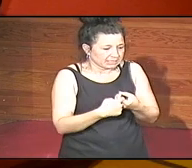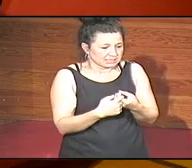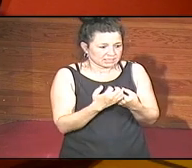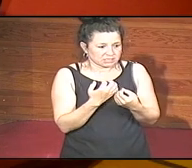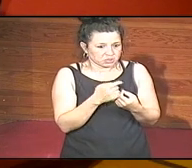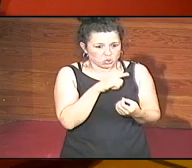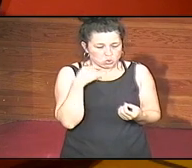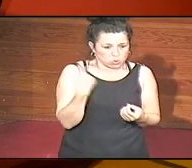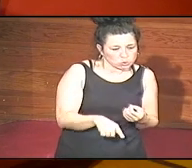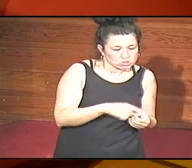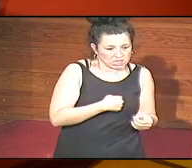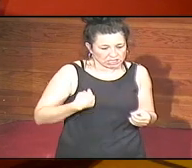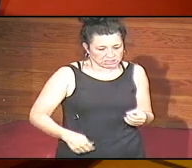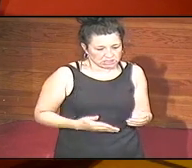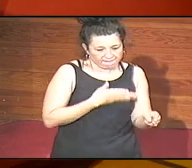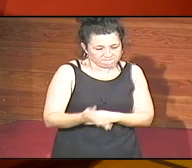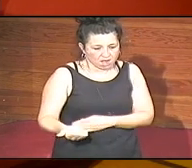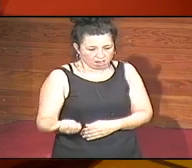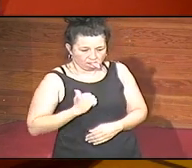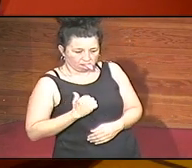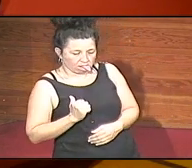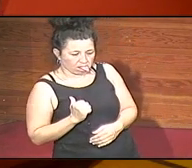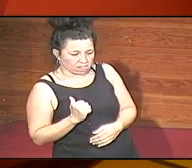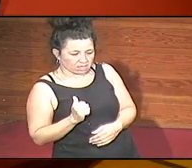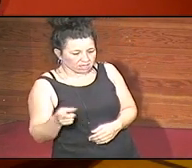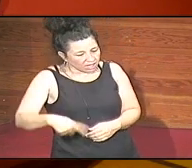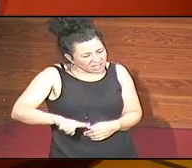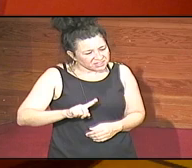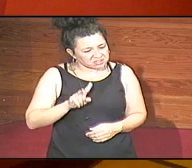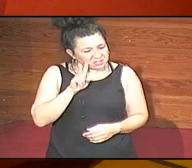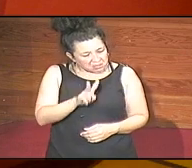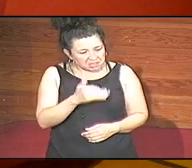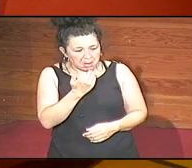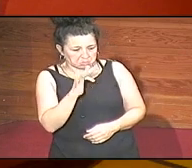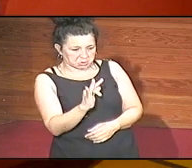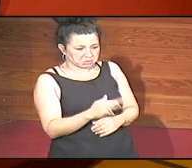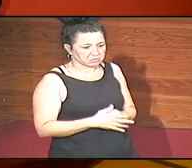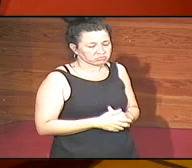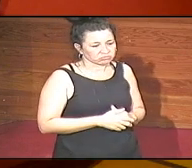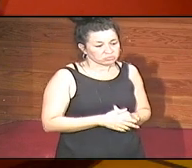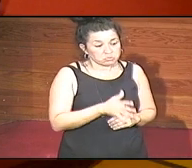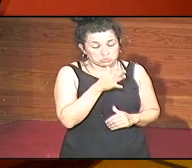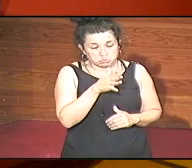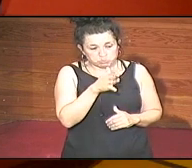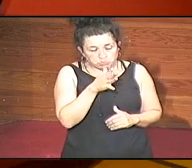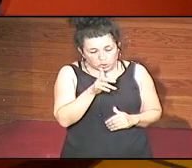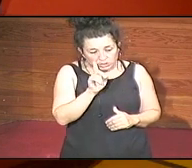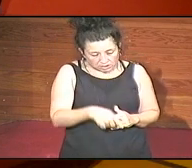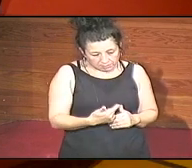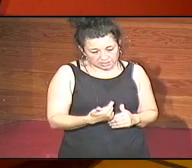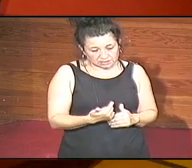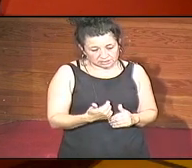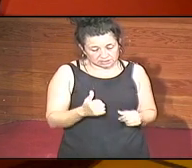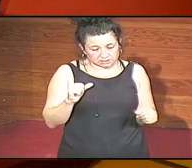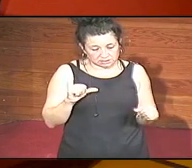van a aprovecharse de ellos ellos lo ven como algo positivo porque como también nos hemos aprovechado